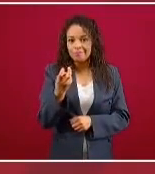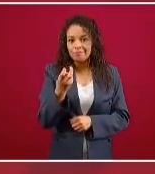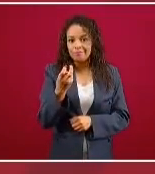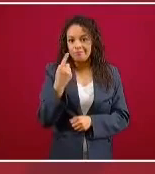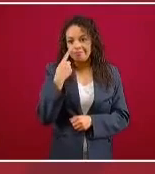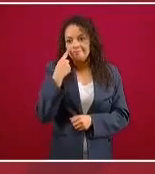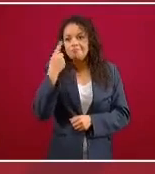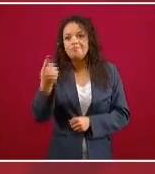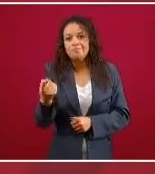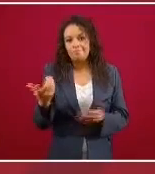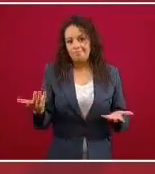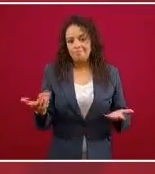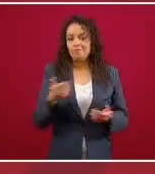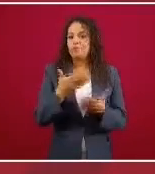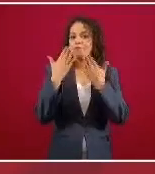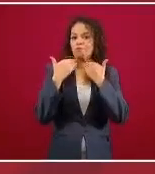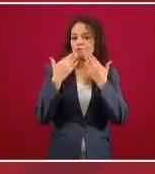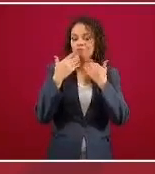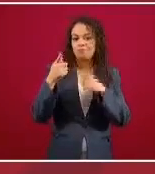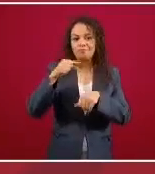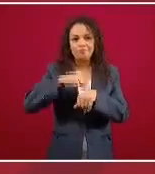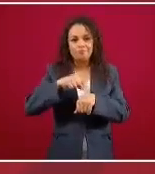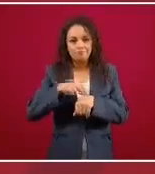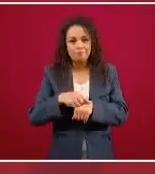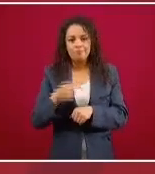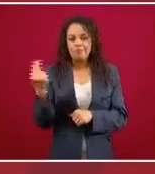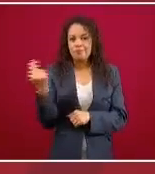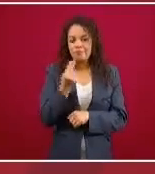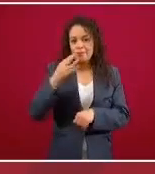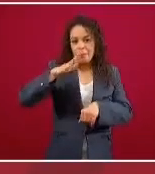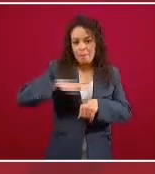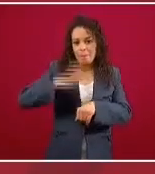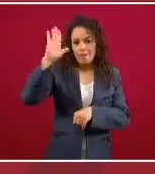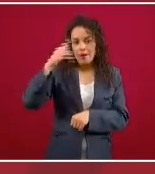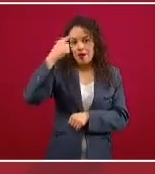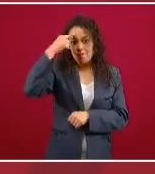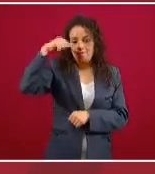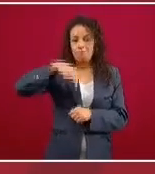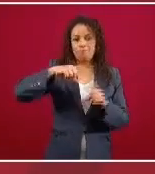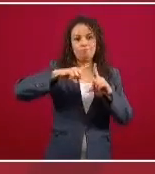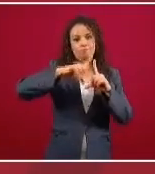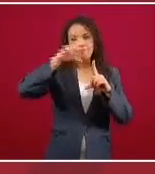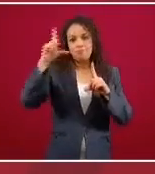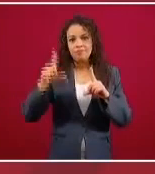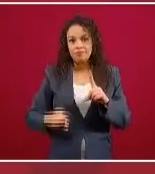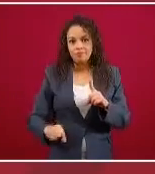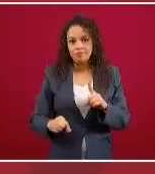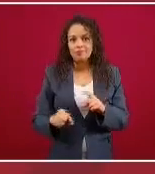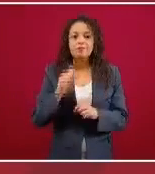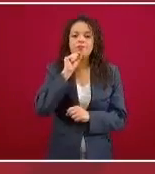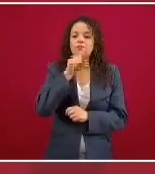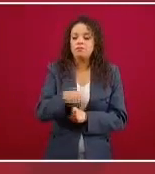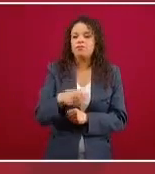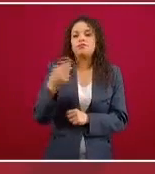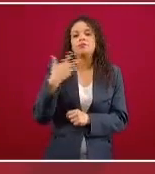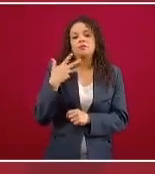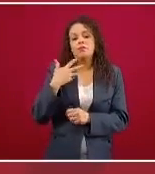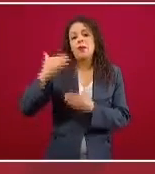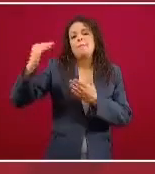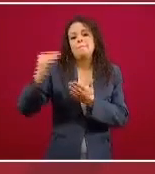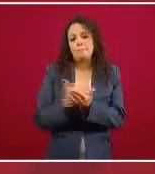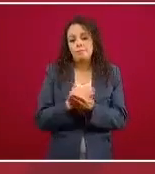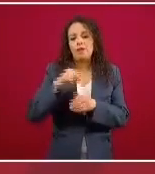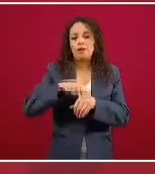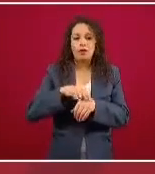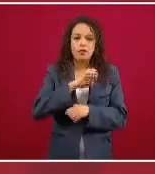menos médicos de los que necesita el país y desde luego menos especialistas, y